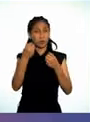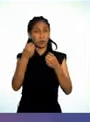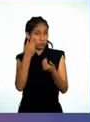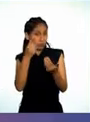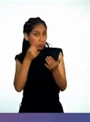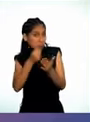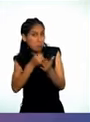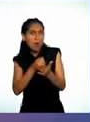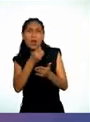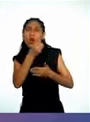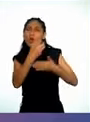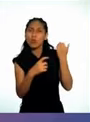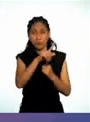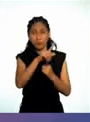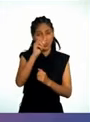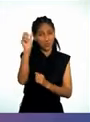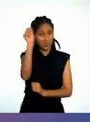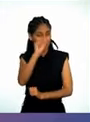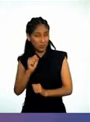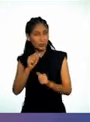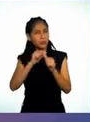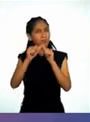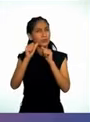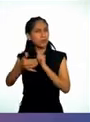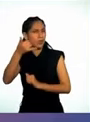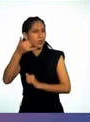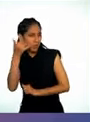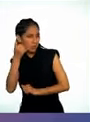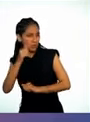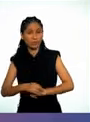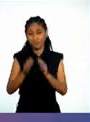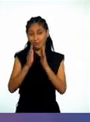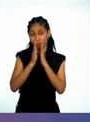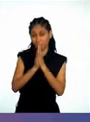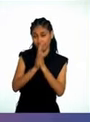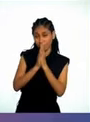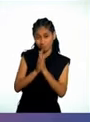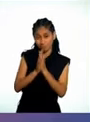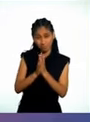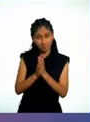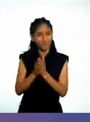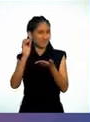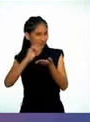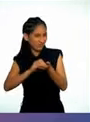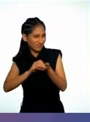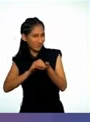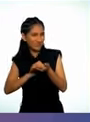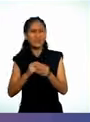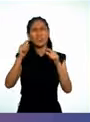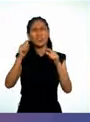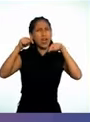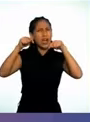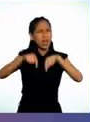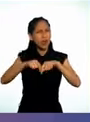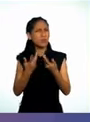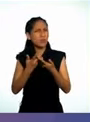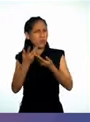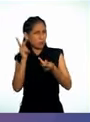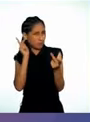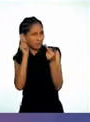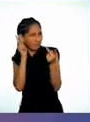teléfono number please travelling know it is perfect